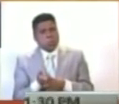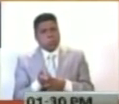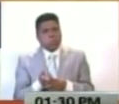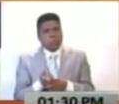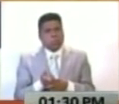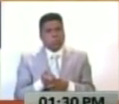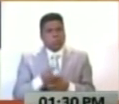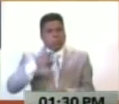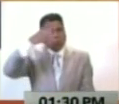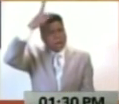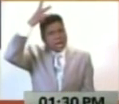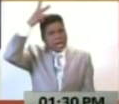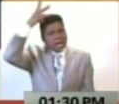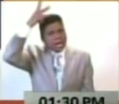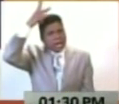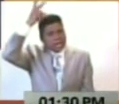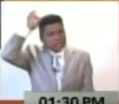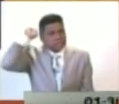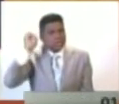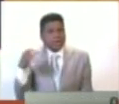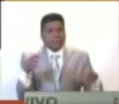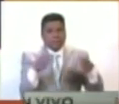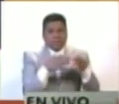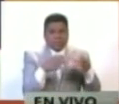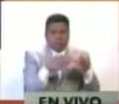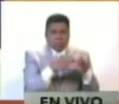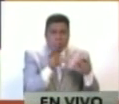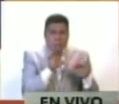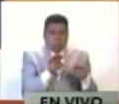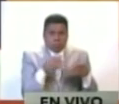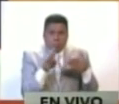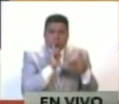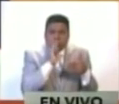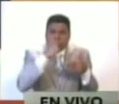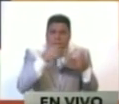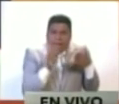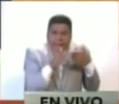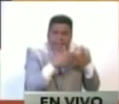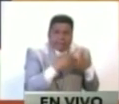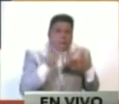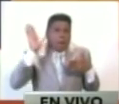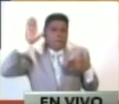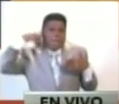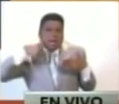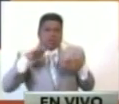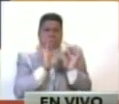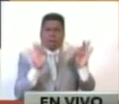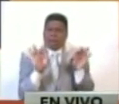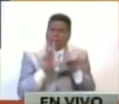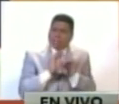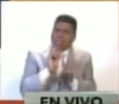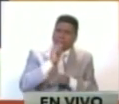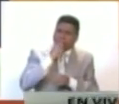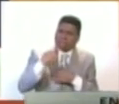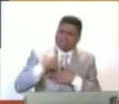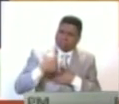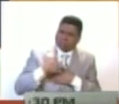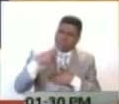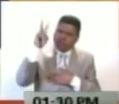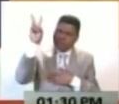le temen a darle la cara a Venezuela, pero el llamado, por supuesto, es a la resolución de las diferencias. Pero el problema aquí ni siquiera